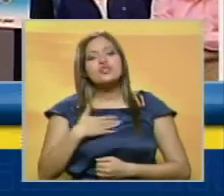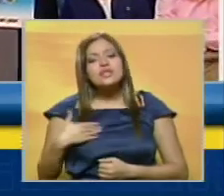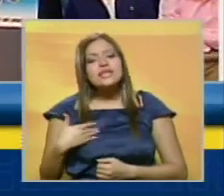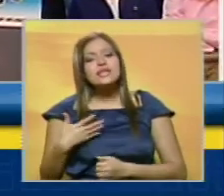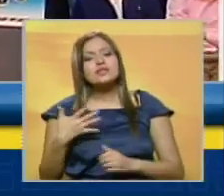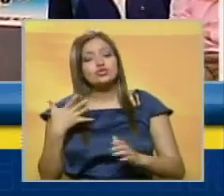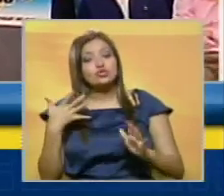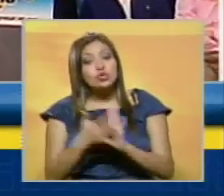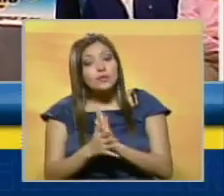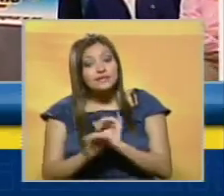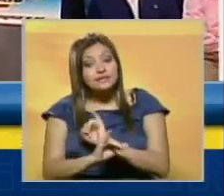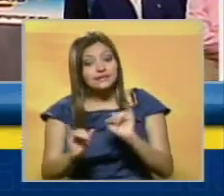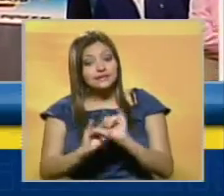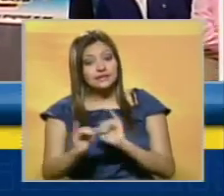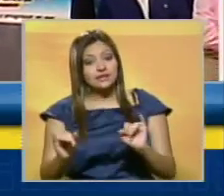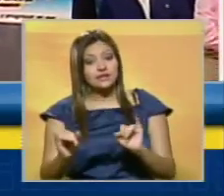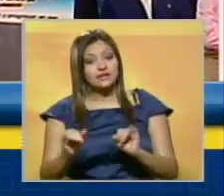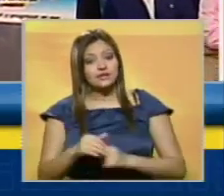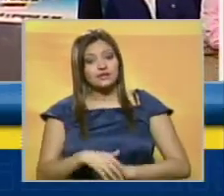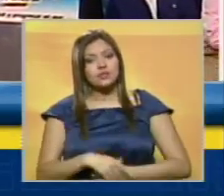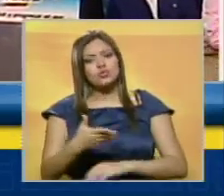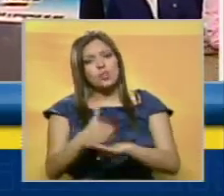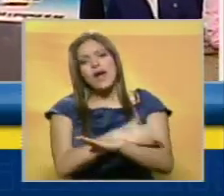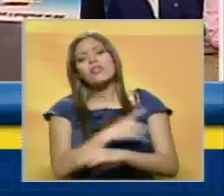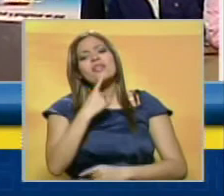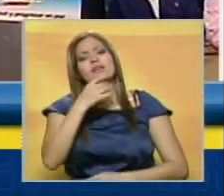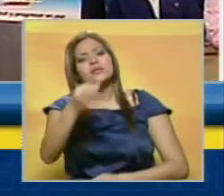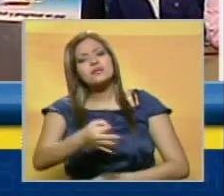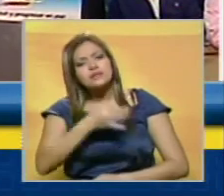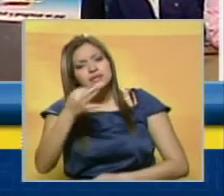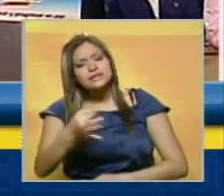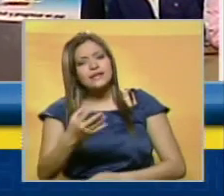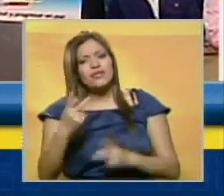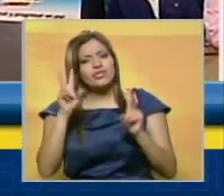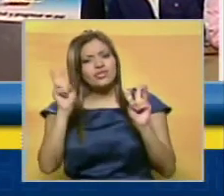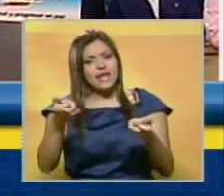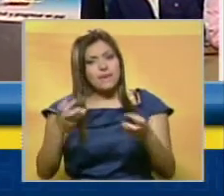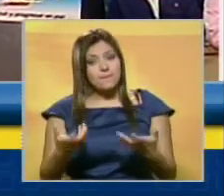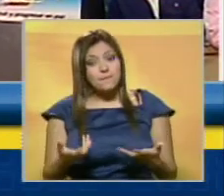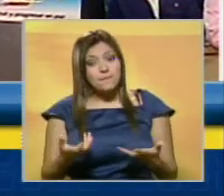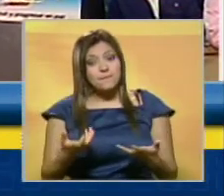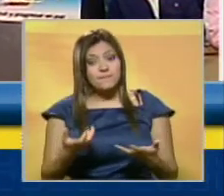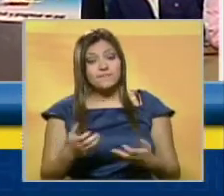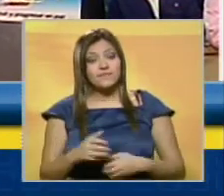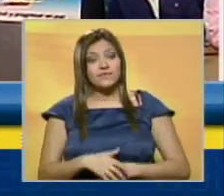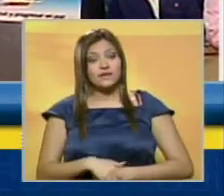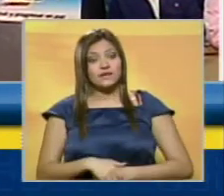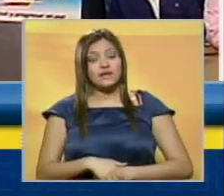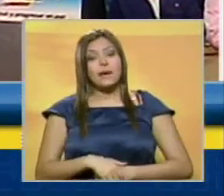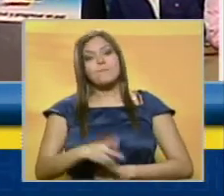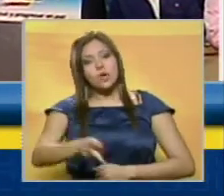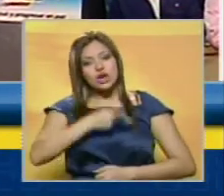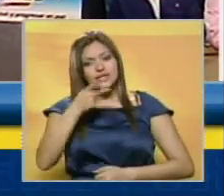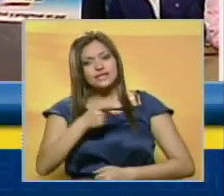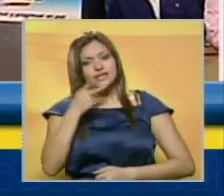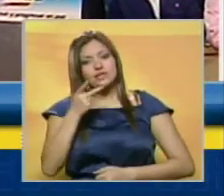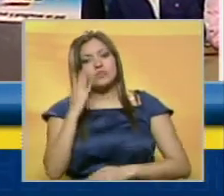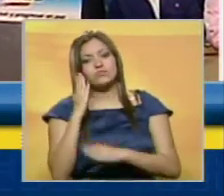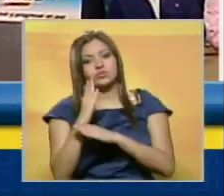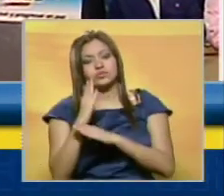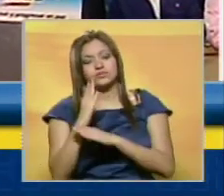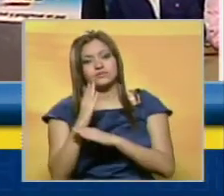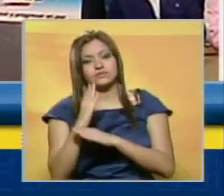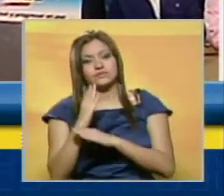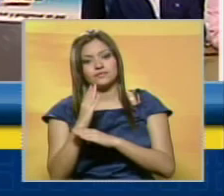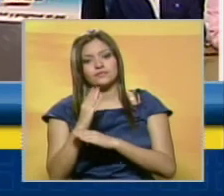tema ya superado, como usted mismo comentaba, superado el tema de las líneas de acción política, el otro... Guillermo Veledo,